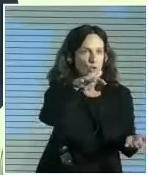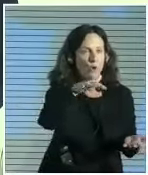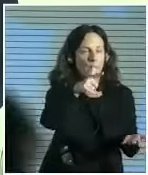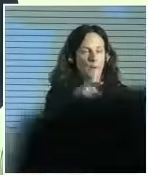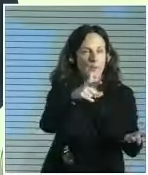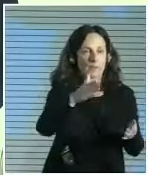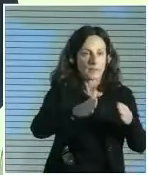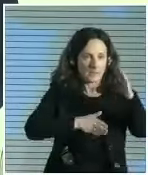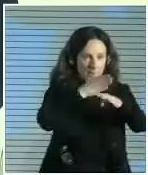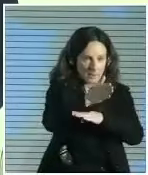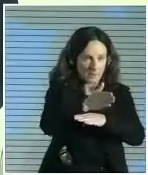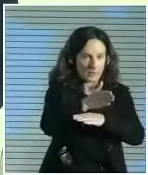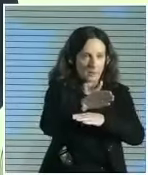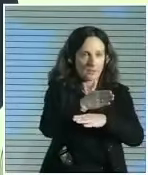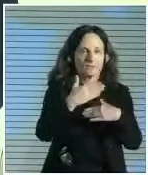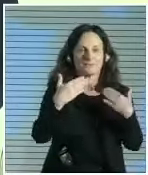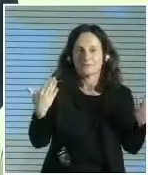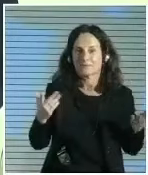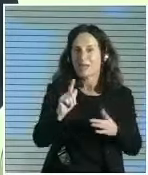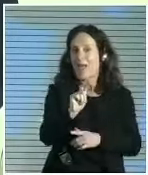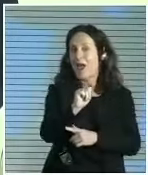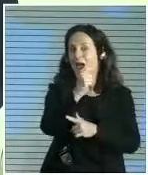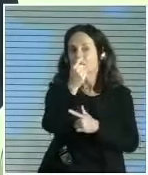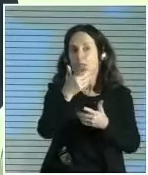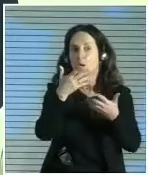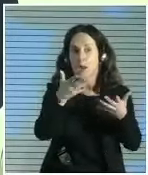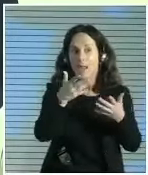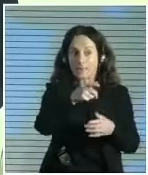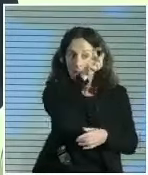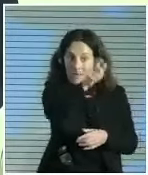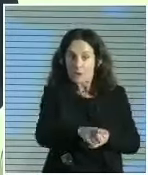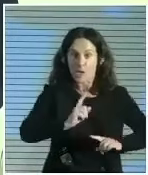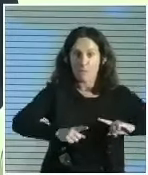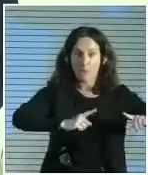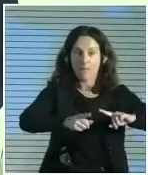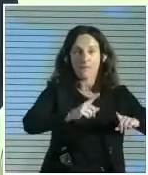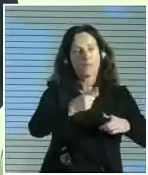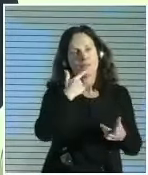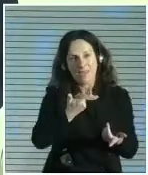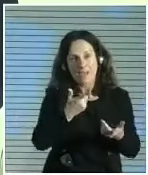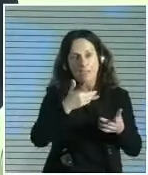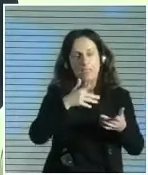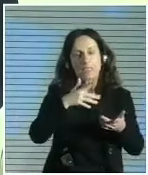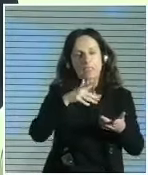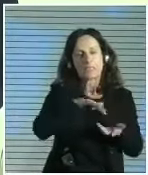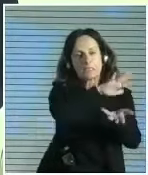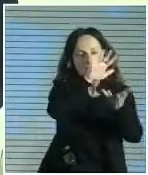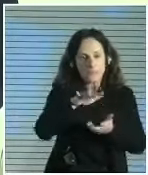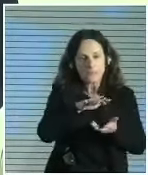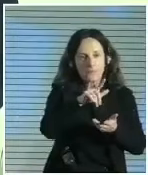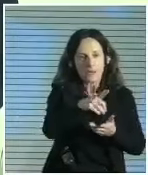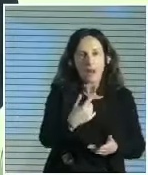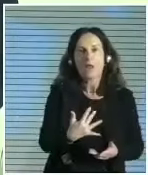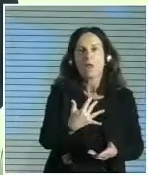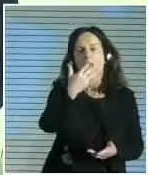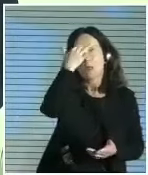el turismo. Excuso decirles lo de la sostenibilidad o la digitalización. Entonces, para empezar, no es una